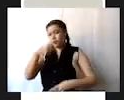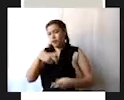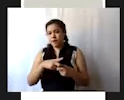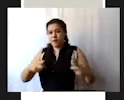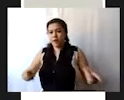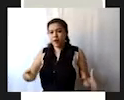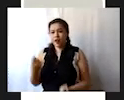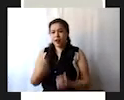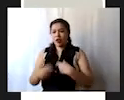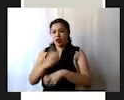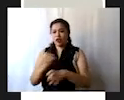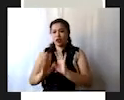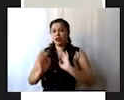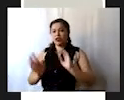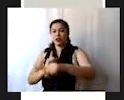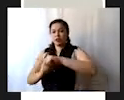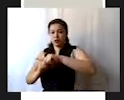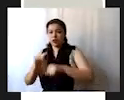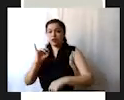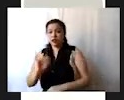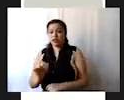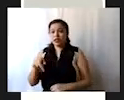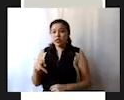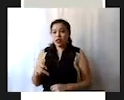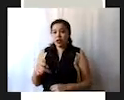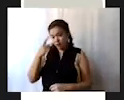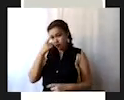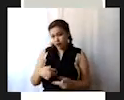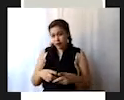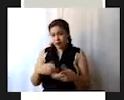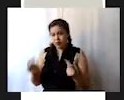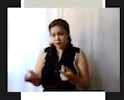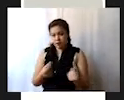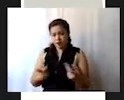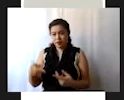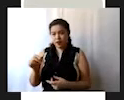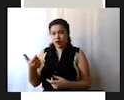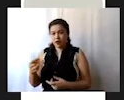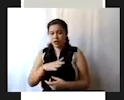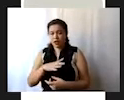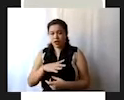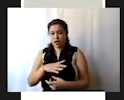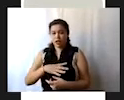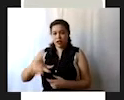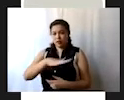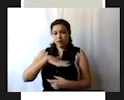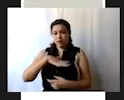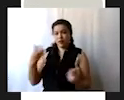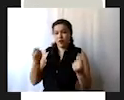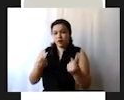sido positivos en este tema de la gran aceleración, pero otros han tenido impactos ambientales